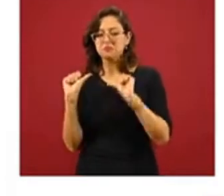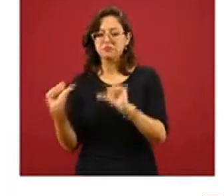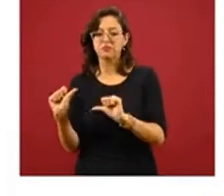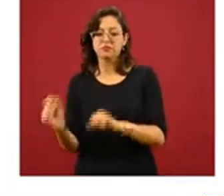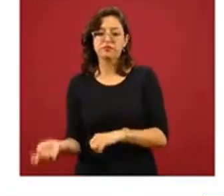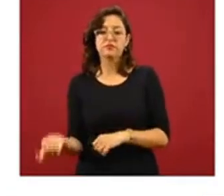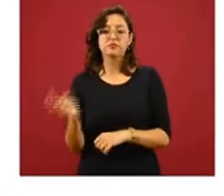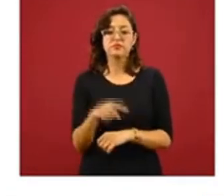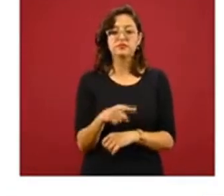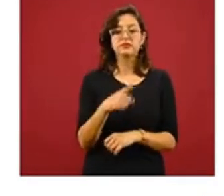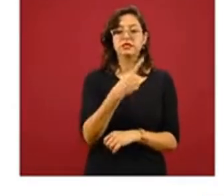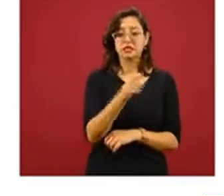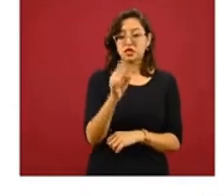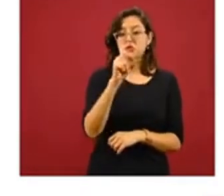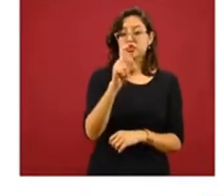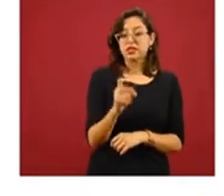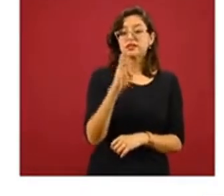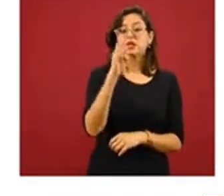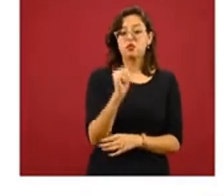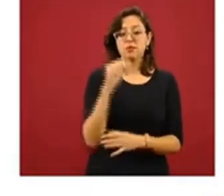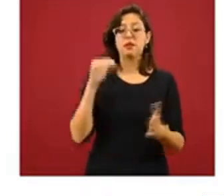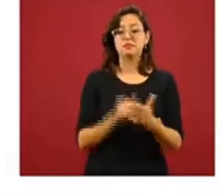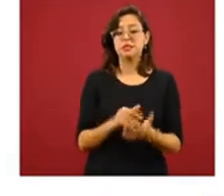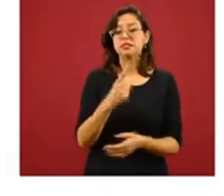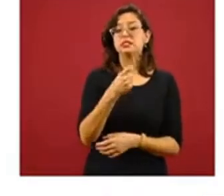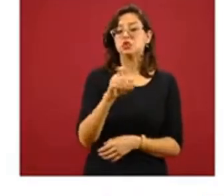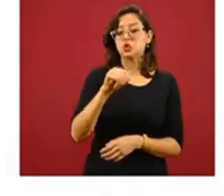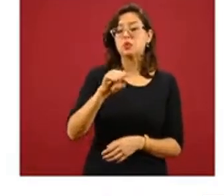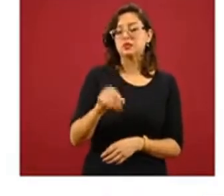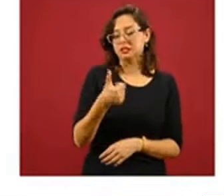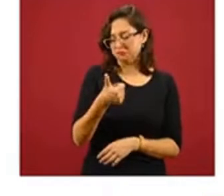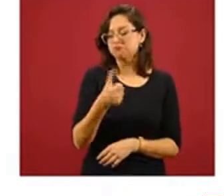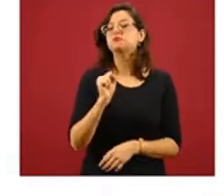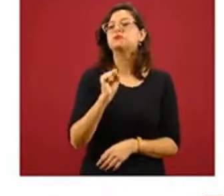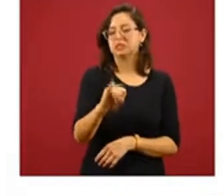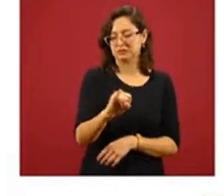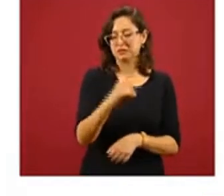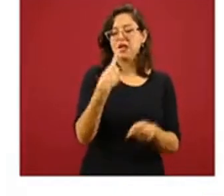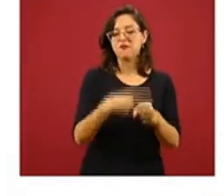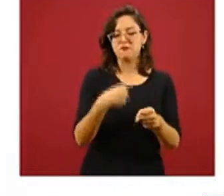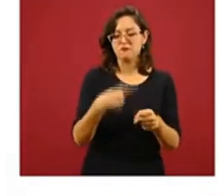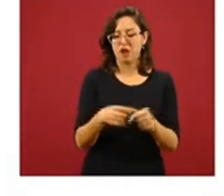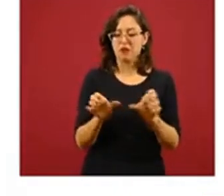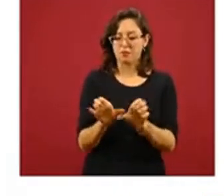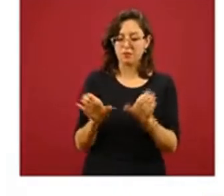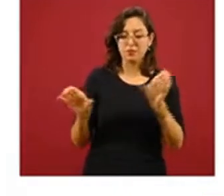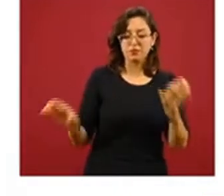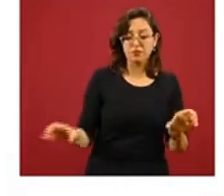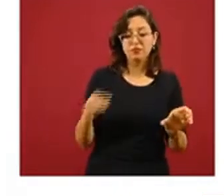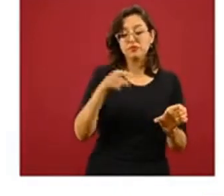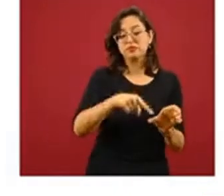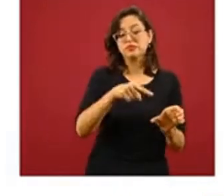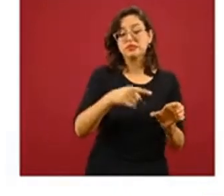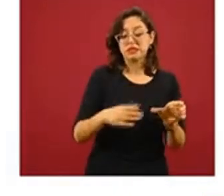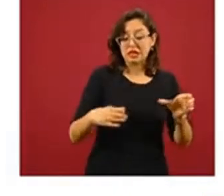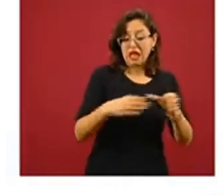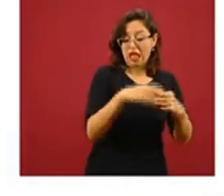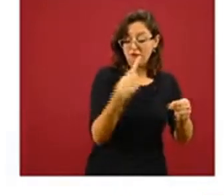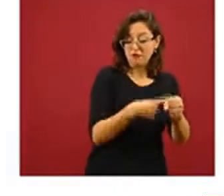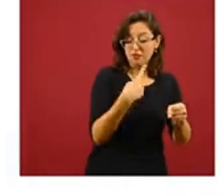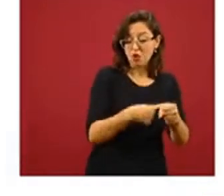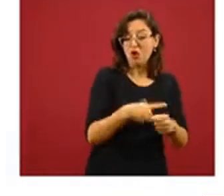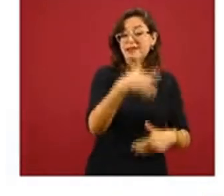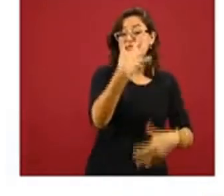139.196 realmente fueron confirmadas con prueba positiva. De este grupo, solo el 15%, que son